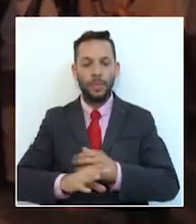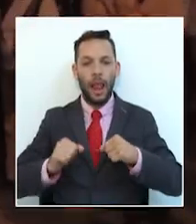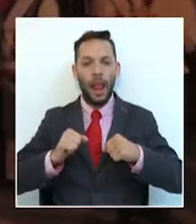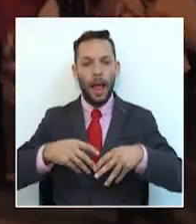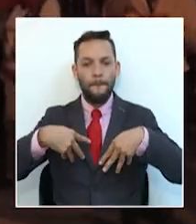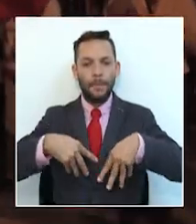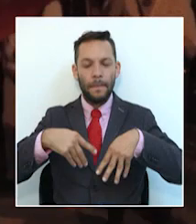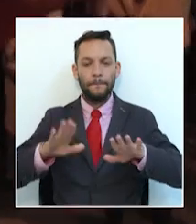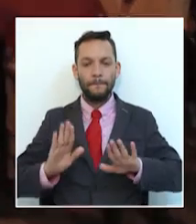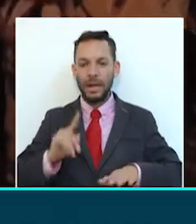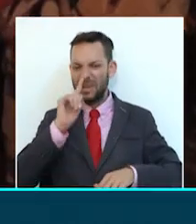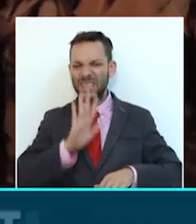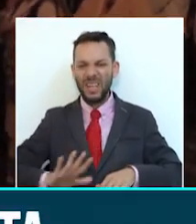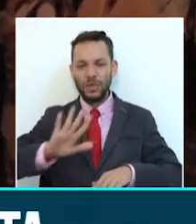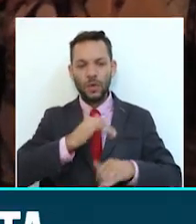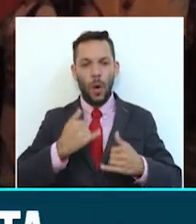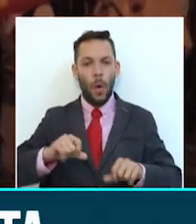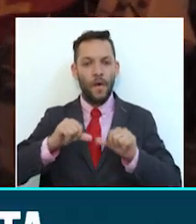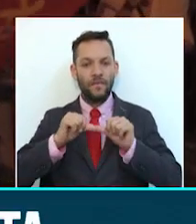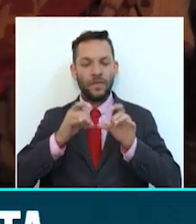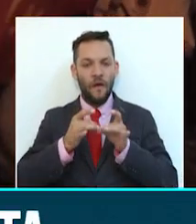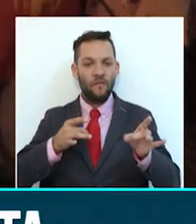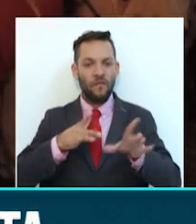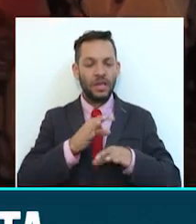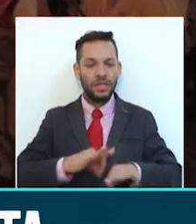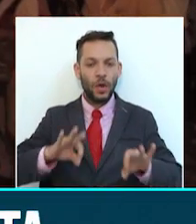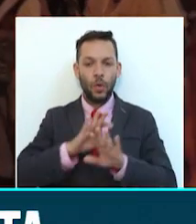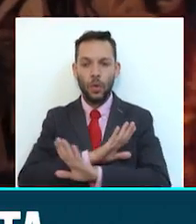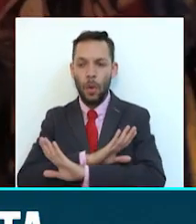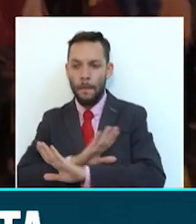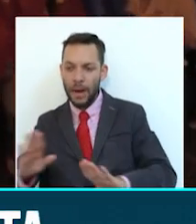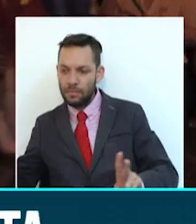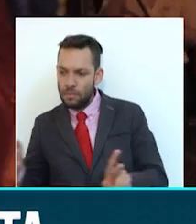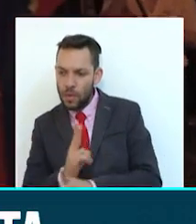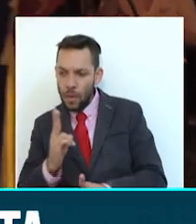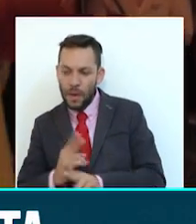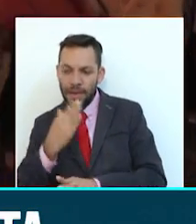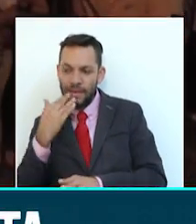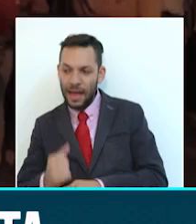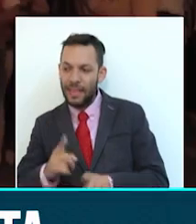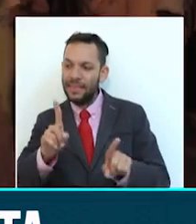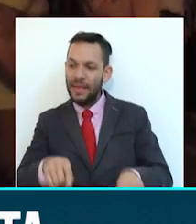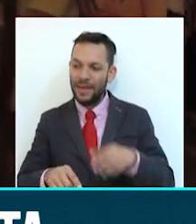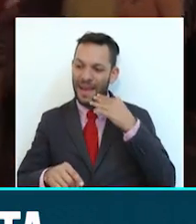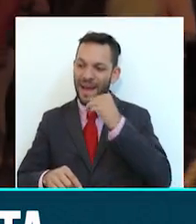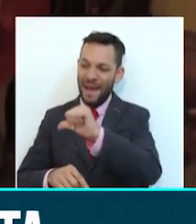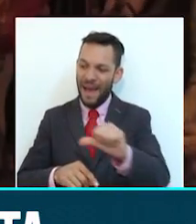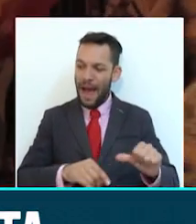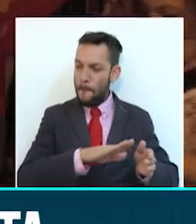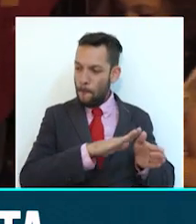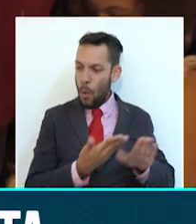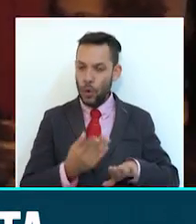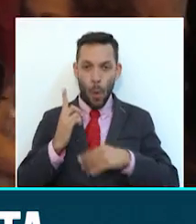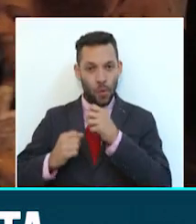paro nacional. Hoy la consigna es en contra del maltrato hacia la mujer y los casos de feminicidio que rodean al departamento de Risaralda,